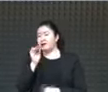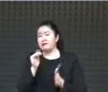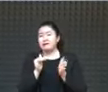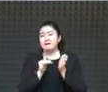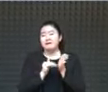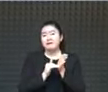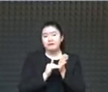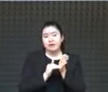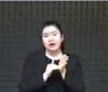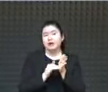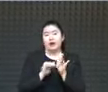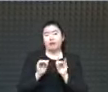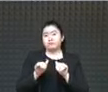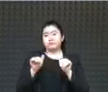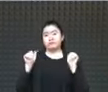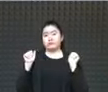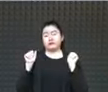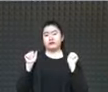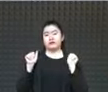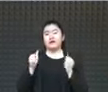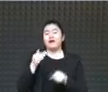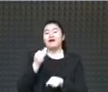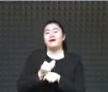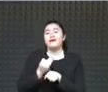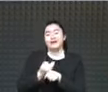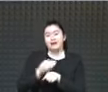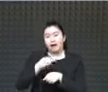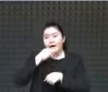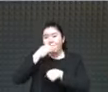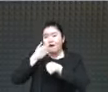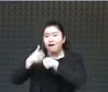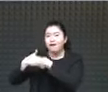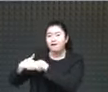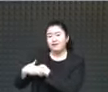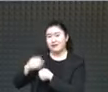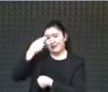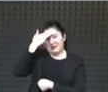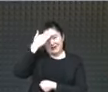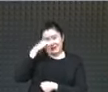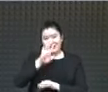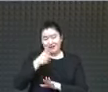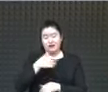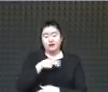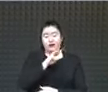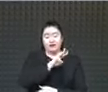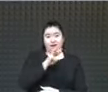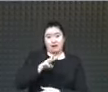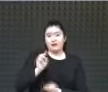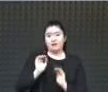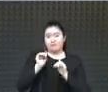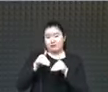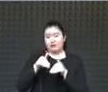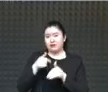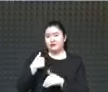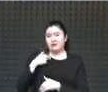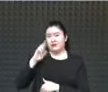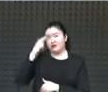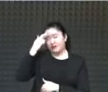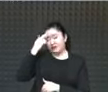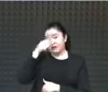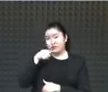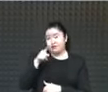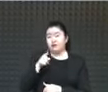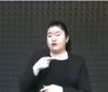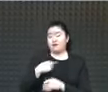estamos convocando, ya saben, tienen que entrar a la página de internet, ahora le doy la palabra a Rita, por si no se dieron de alta,